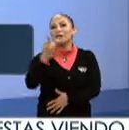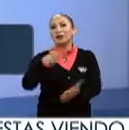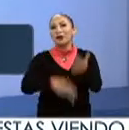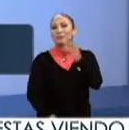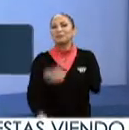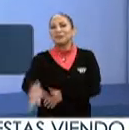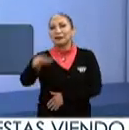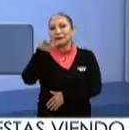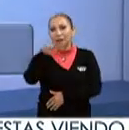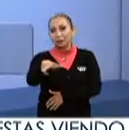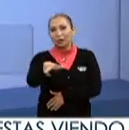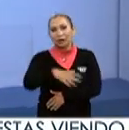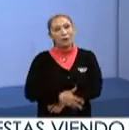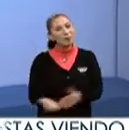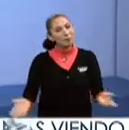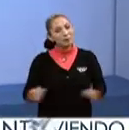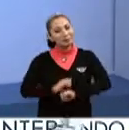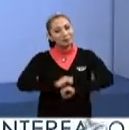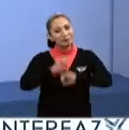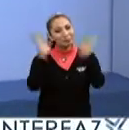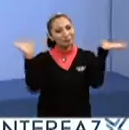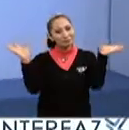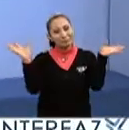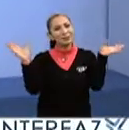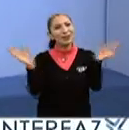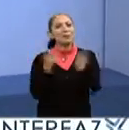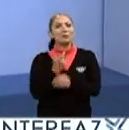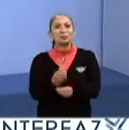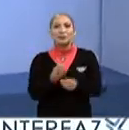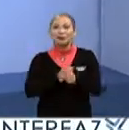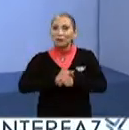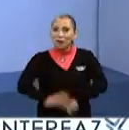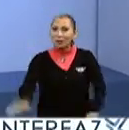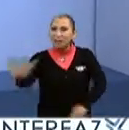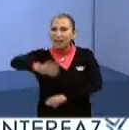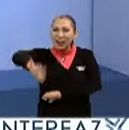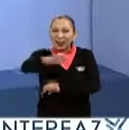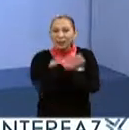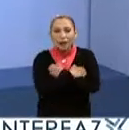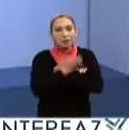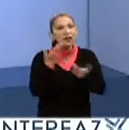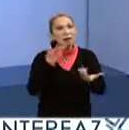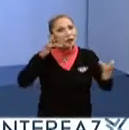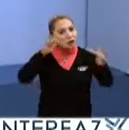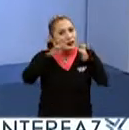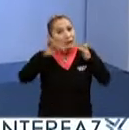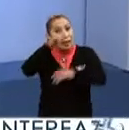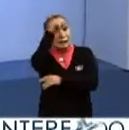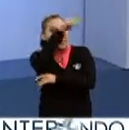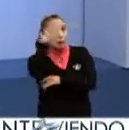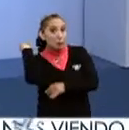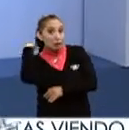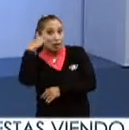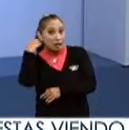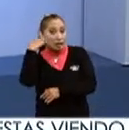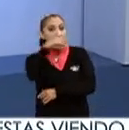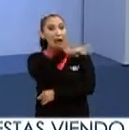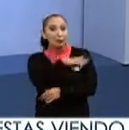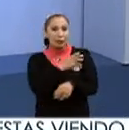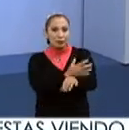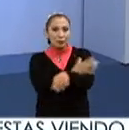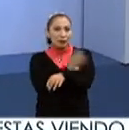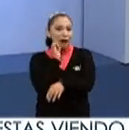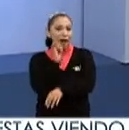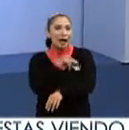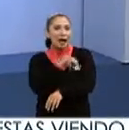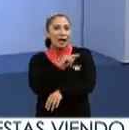del 2018, por supuesto, con mucha información del sector educativo. Haremos enlaces allá en Oaxaca, donde está mi